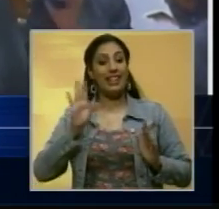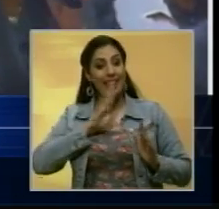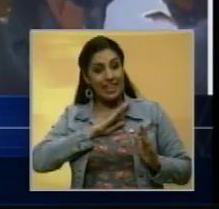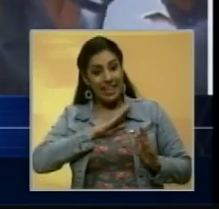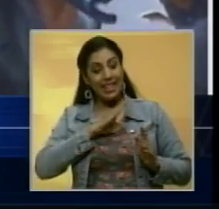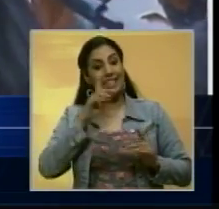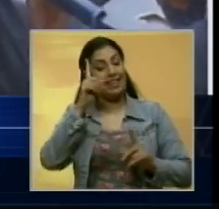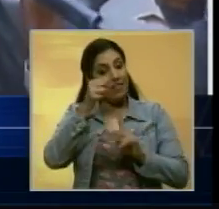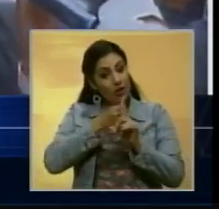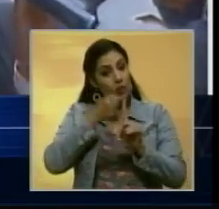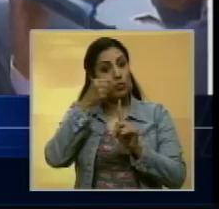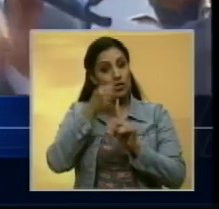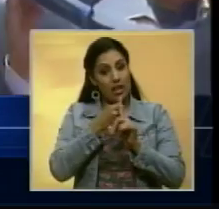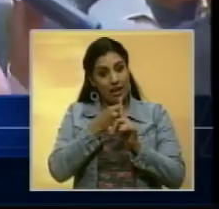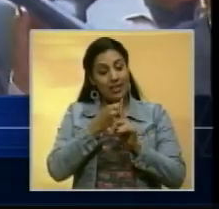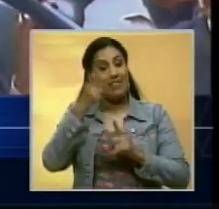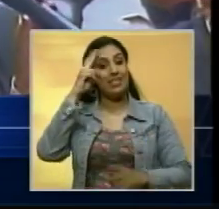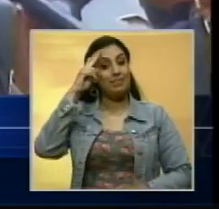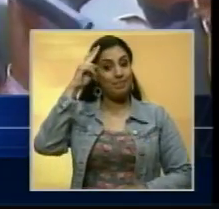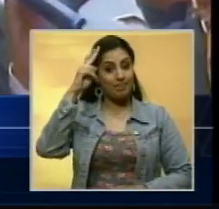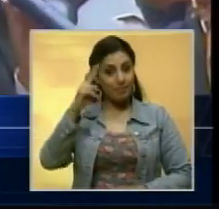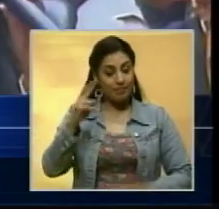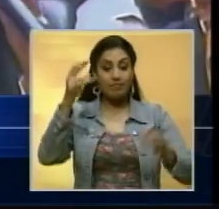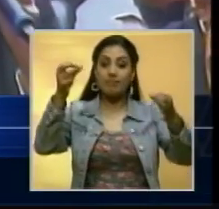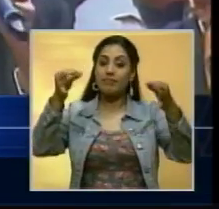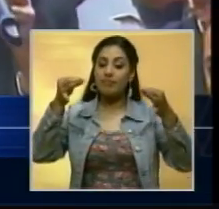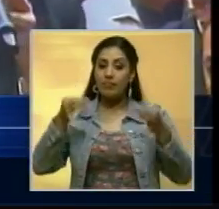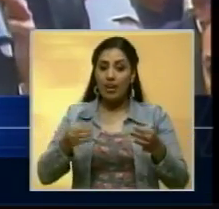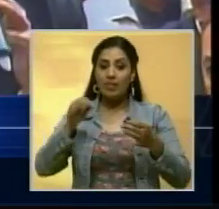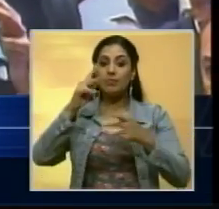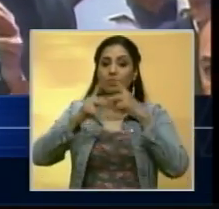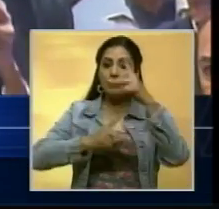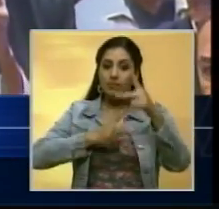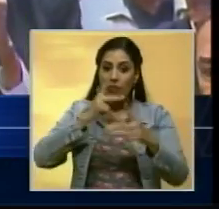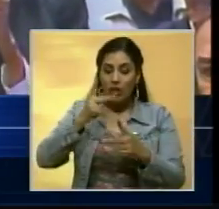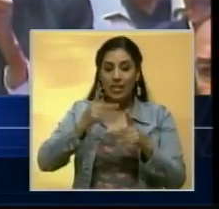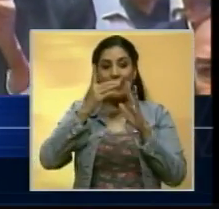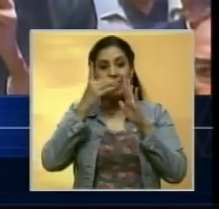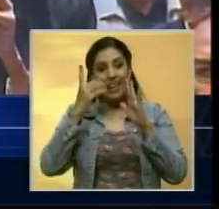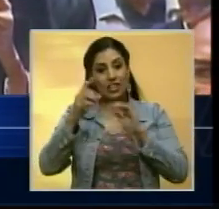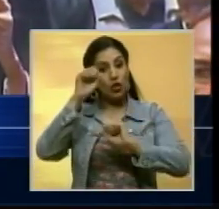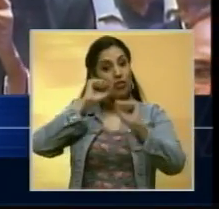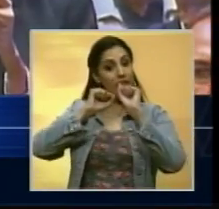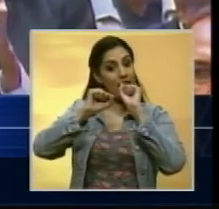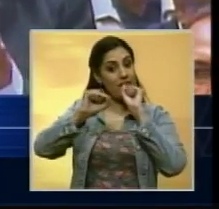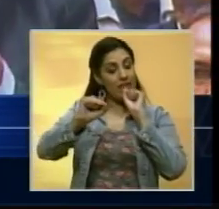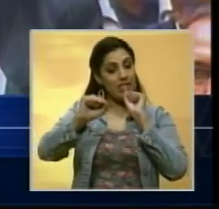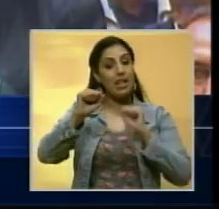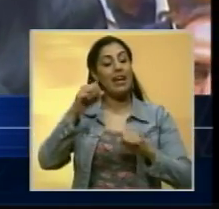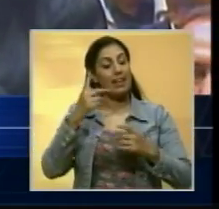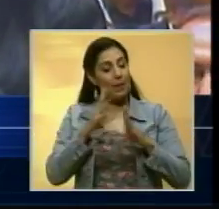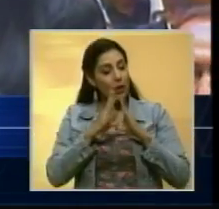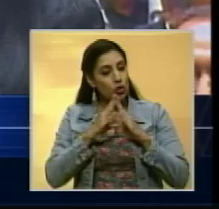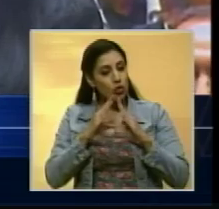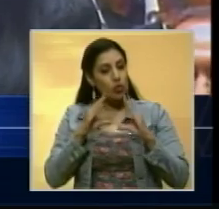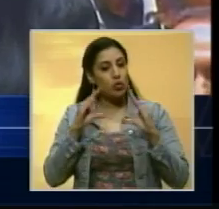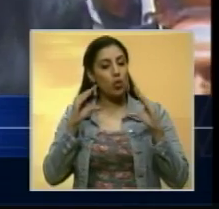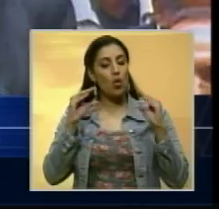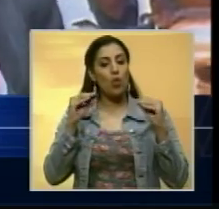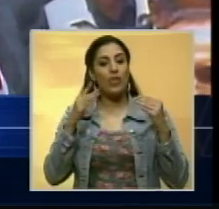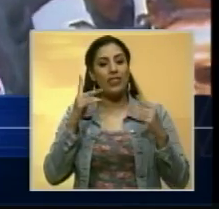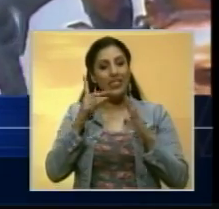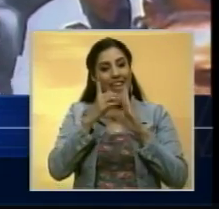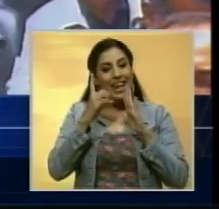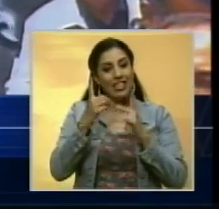tenemos que insistir en el respeto a la garantía del debido proceso, del derecho a la defensa y por sobre todas las cosas,